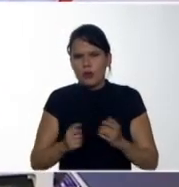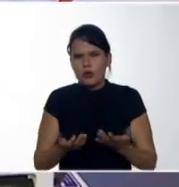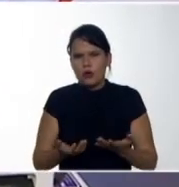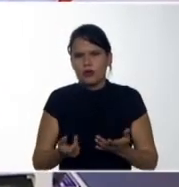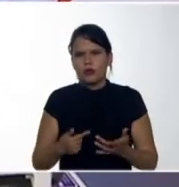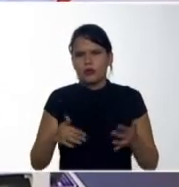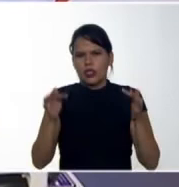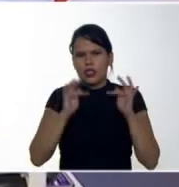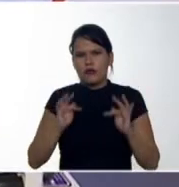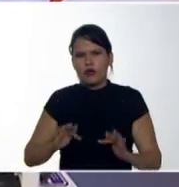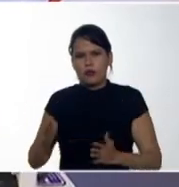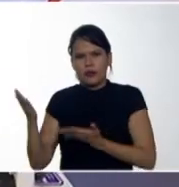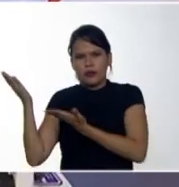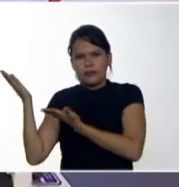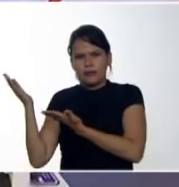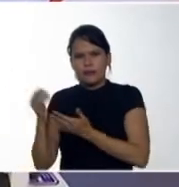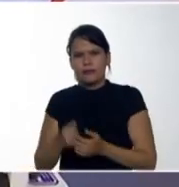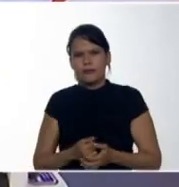esta forma